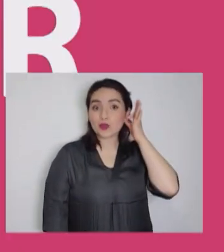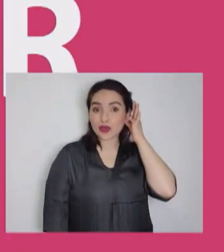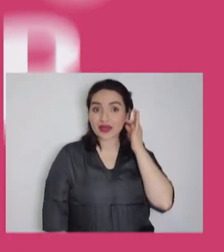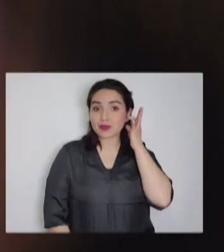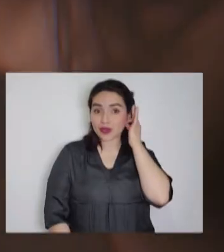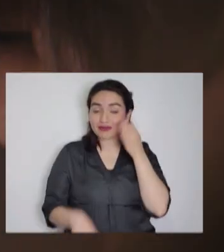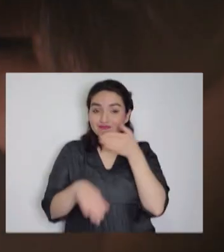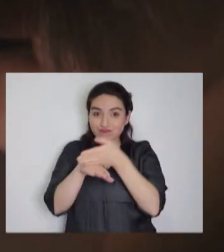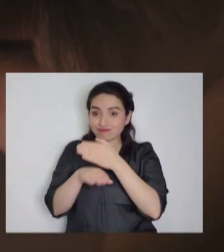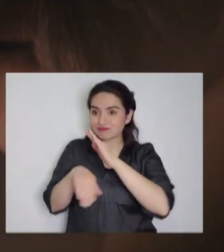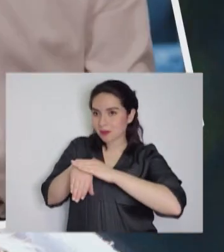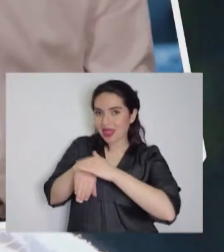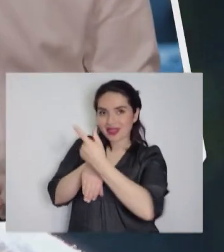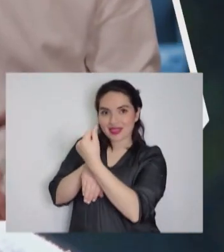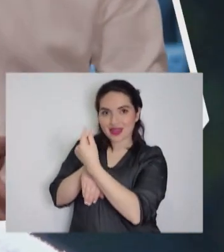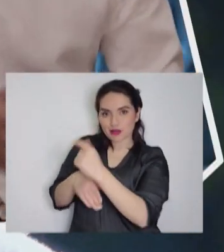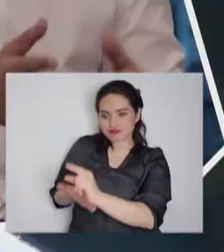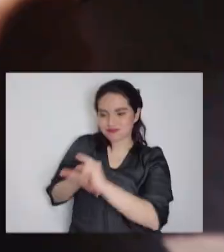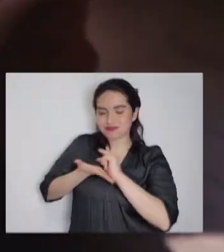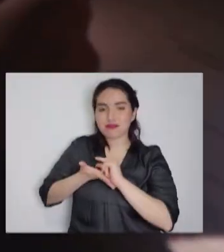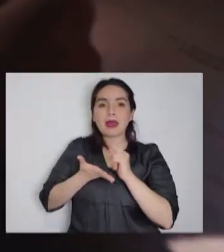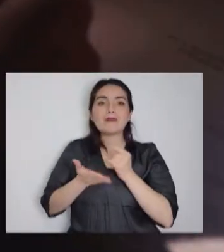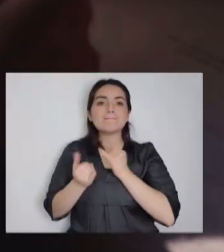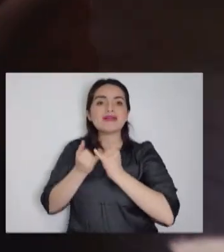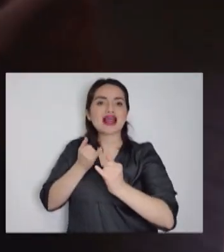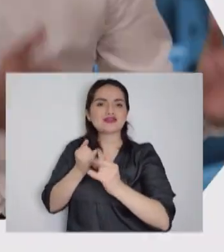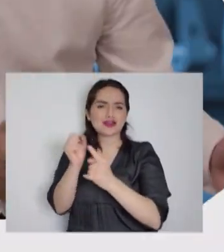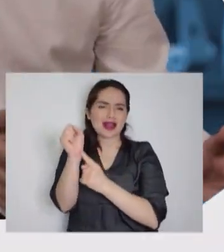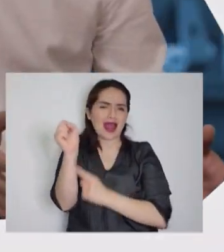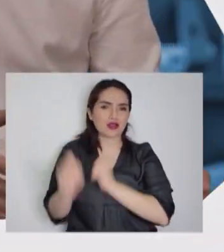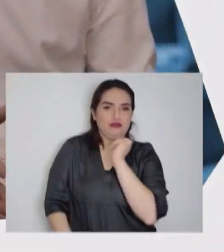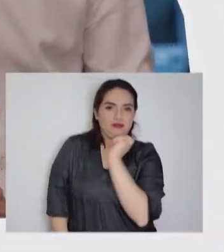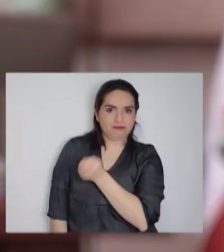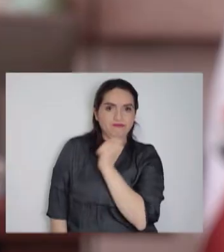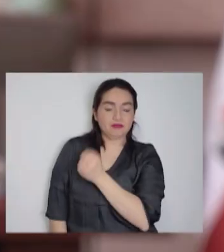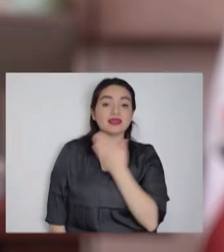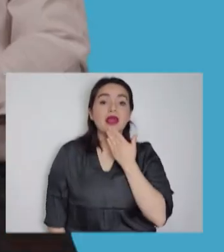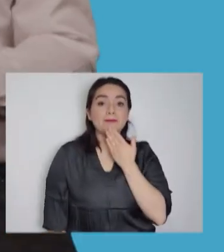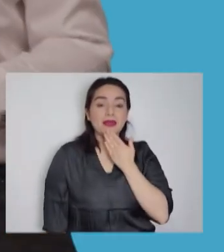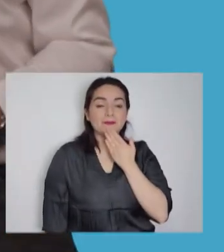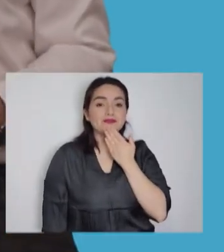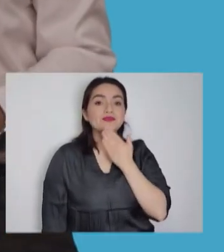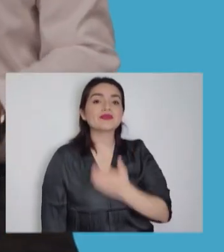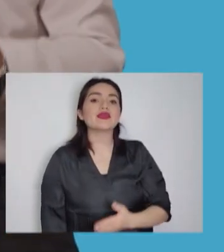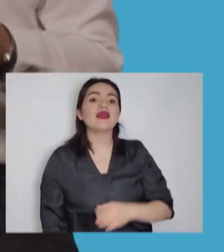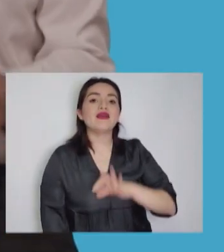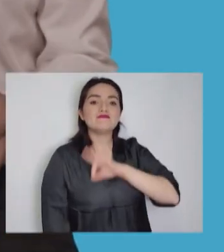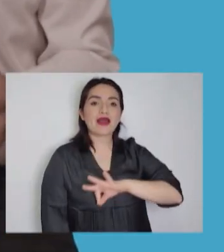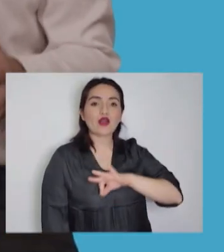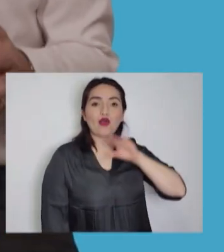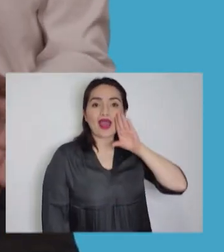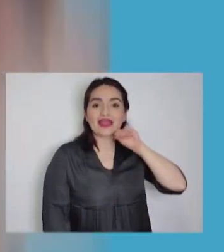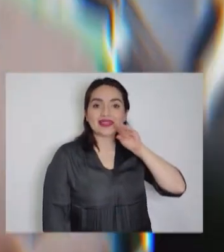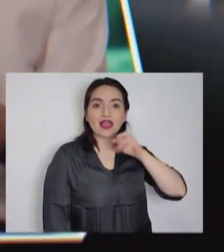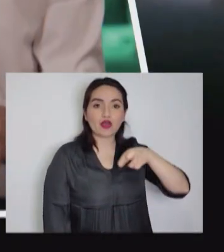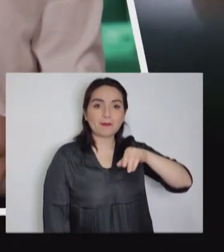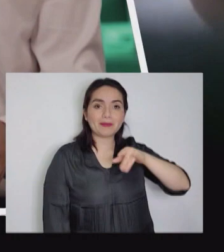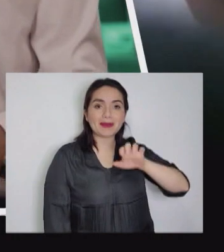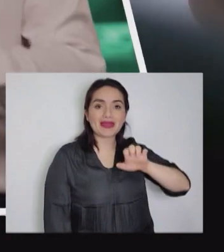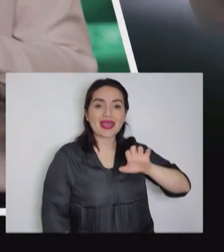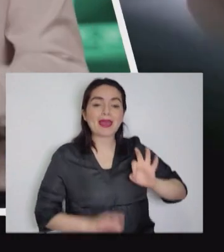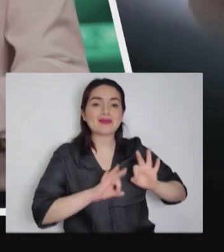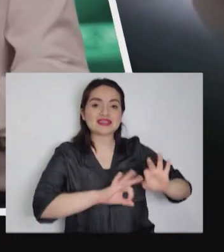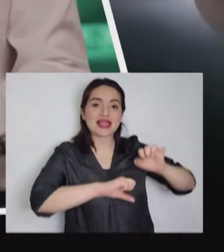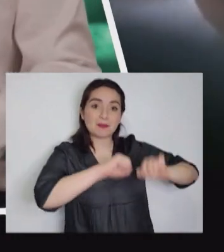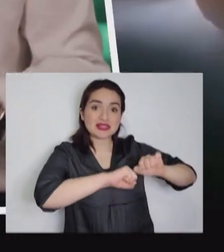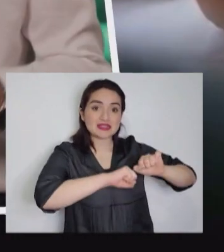Estado Mujer, donde las mujeres van a tener acceso a mejores créditos a más largo plazo. Y también un Banco Estado PYME, con una línea especial